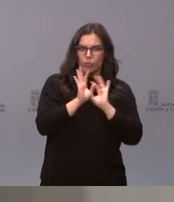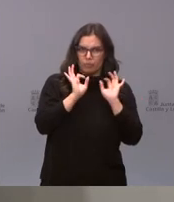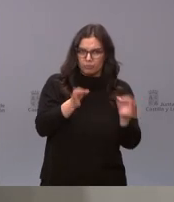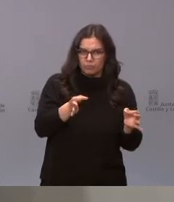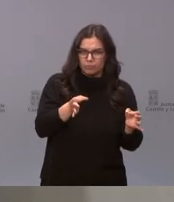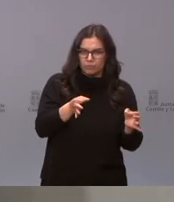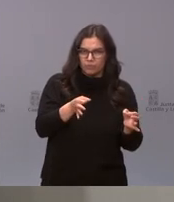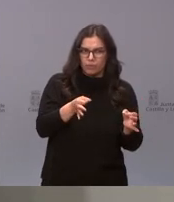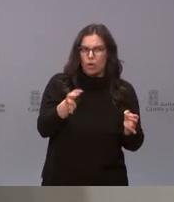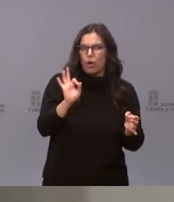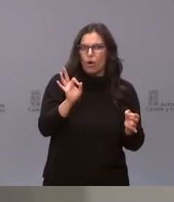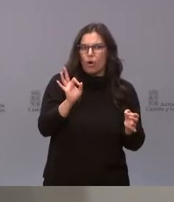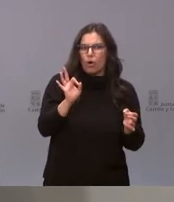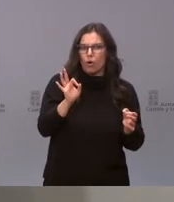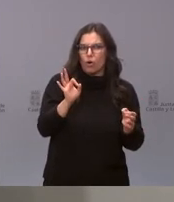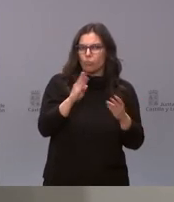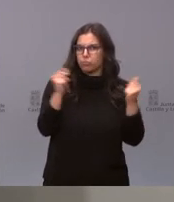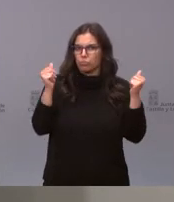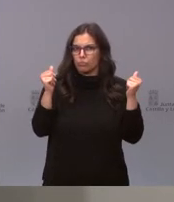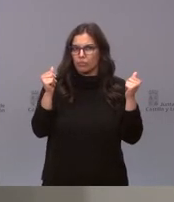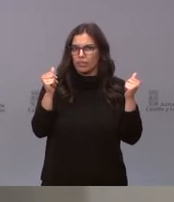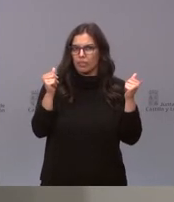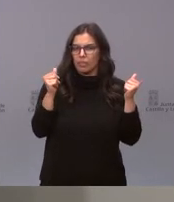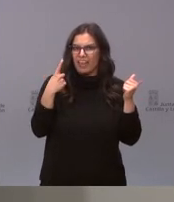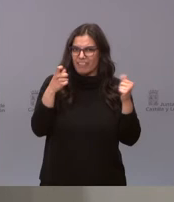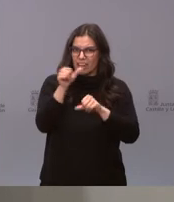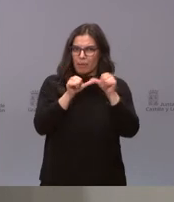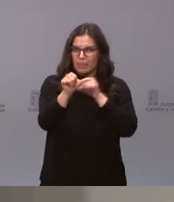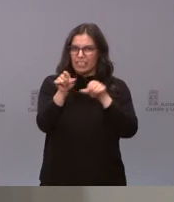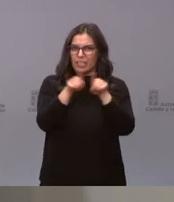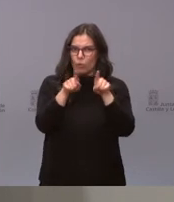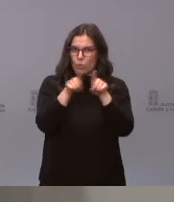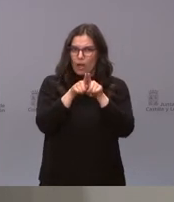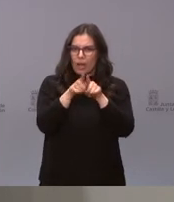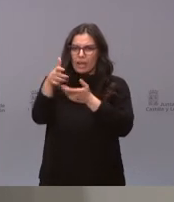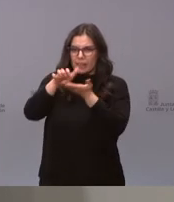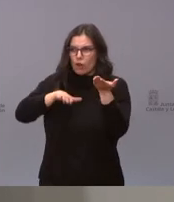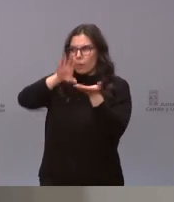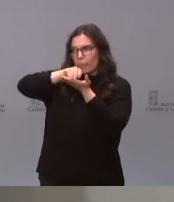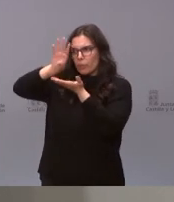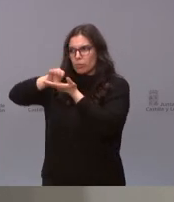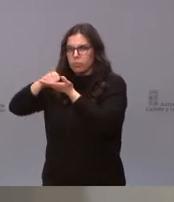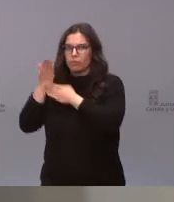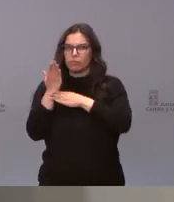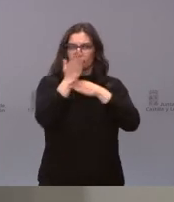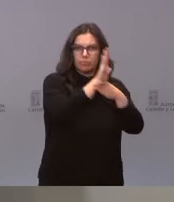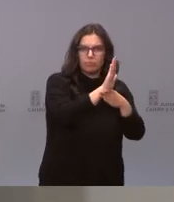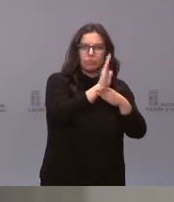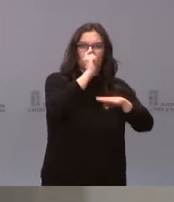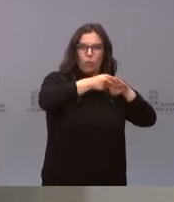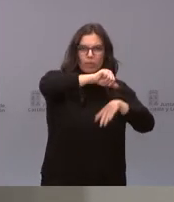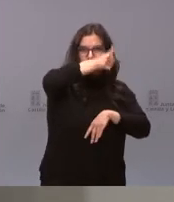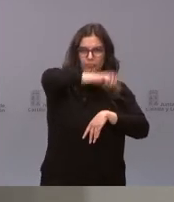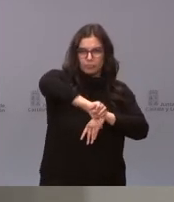práctica o eso también requiere que ustedes tengan que solicitar o recabar informes y someterlo a avisado de los